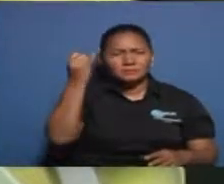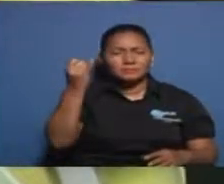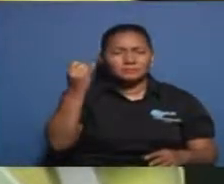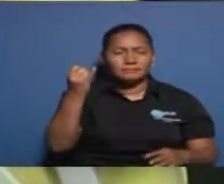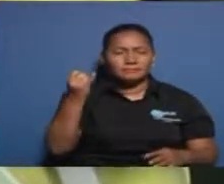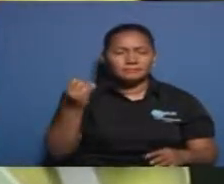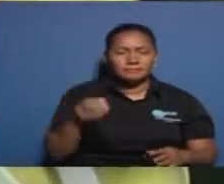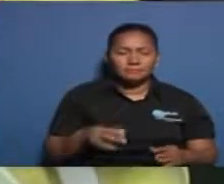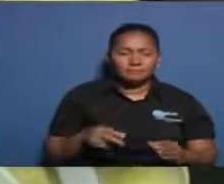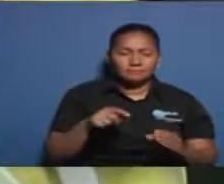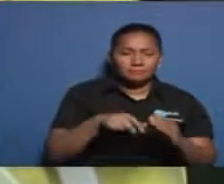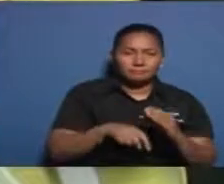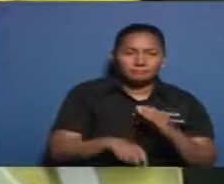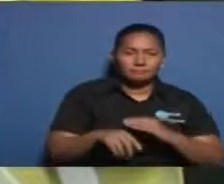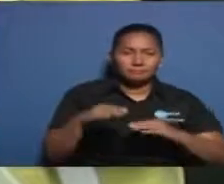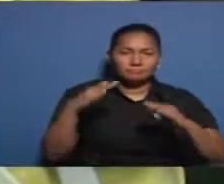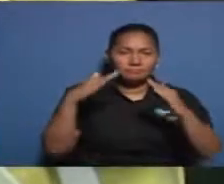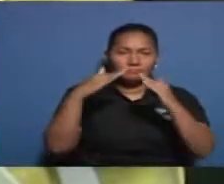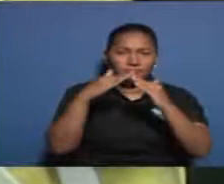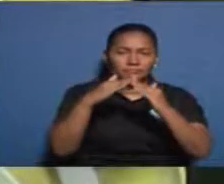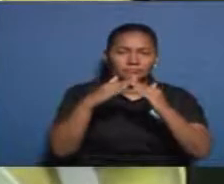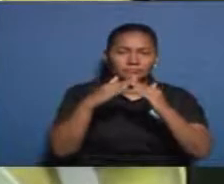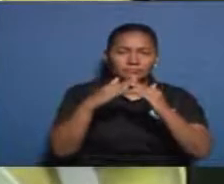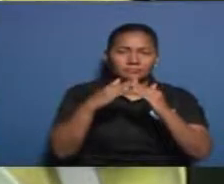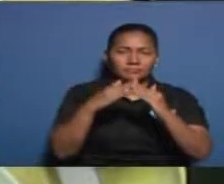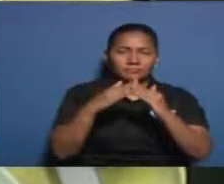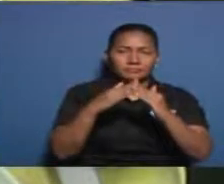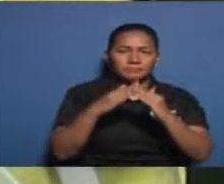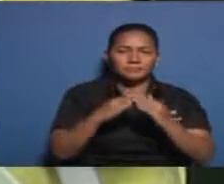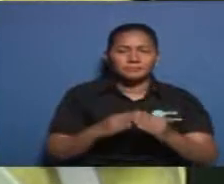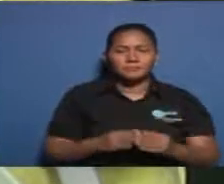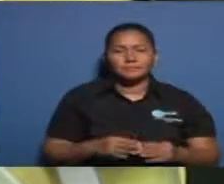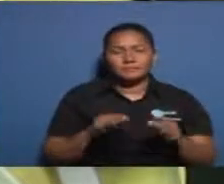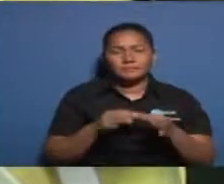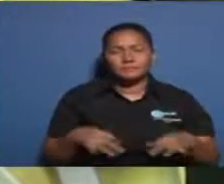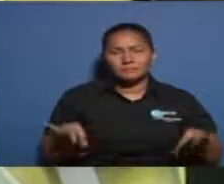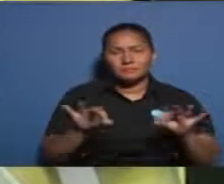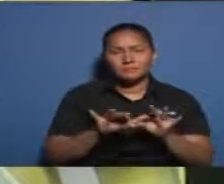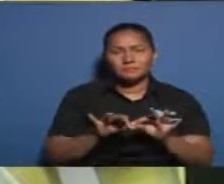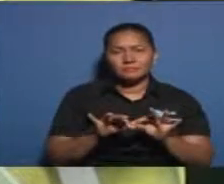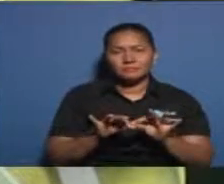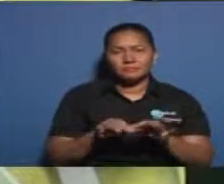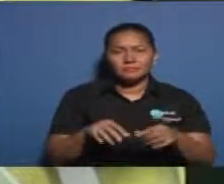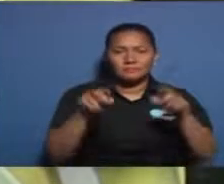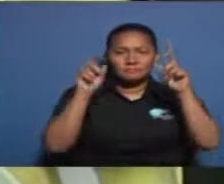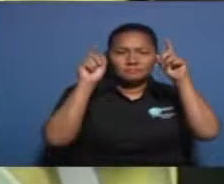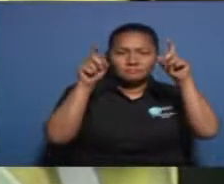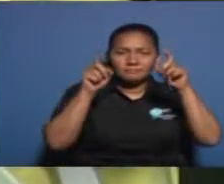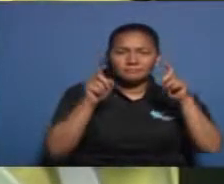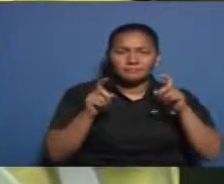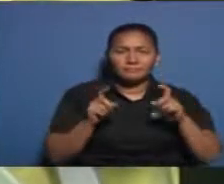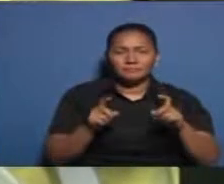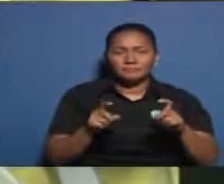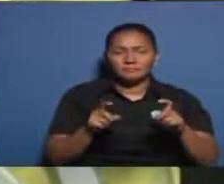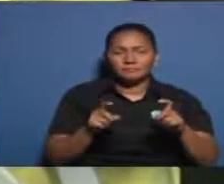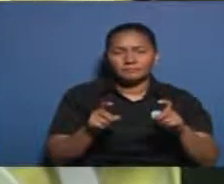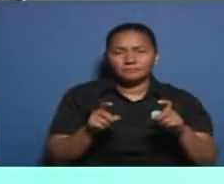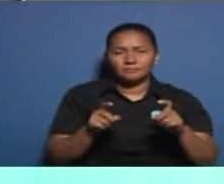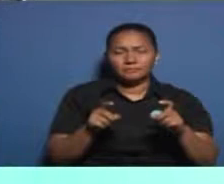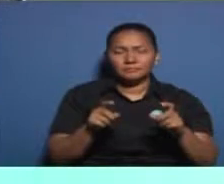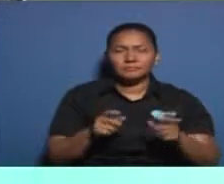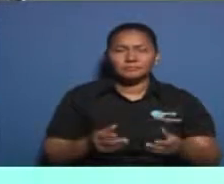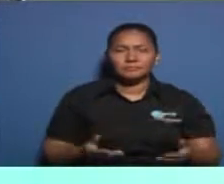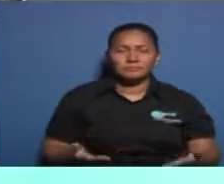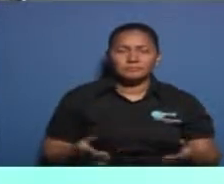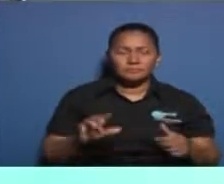fíjate primero el factor de educación es decisivo para poder cambiar una sociedad y no solamente el tema de educación sino